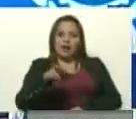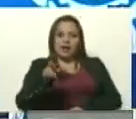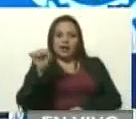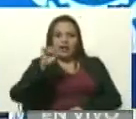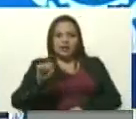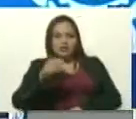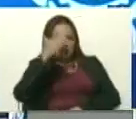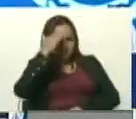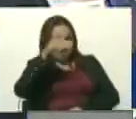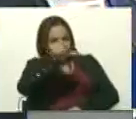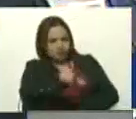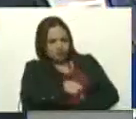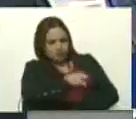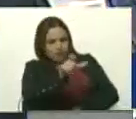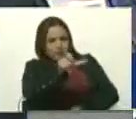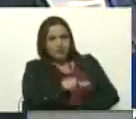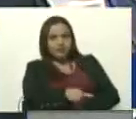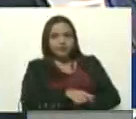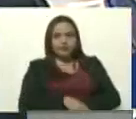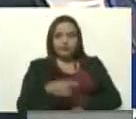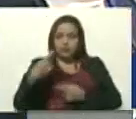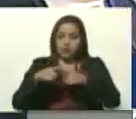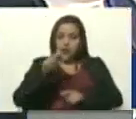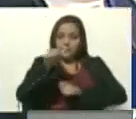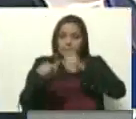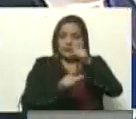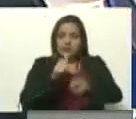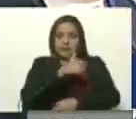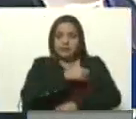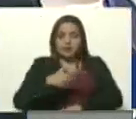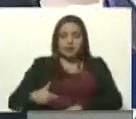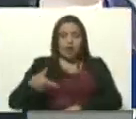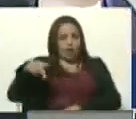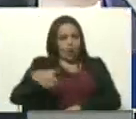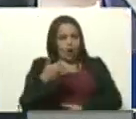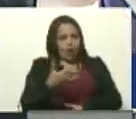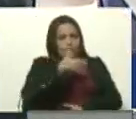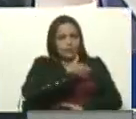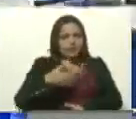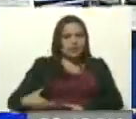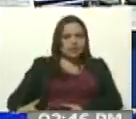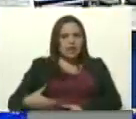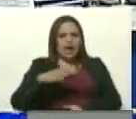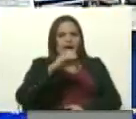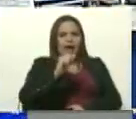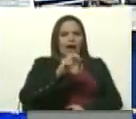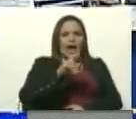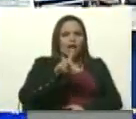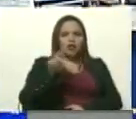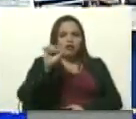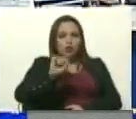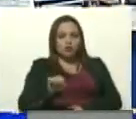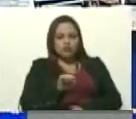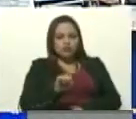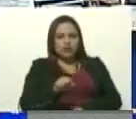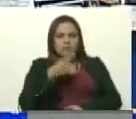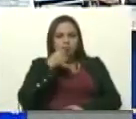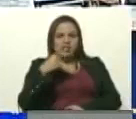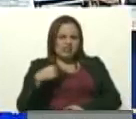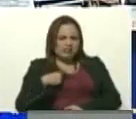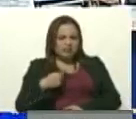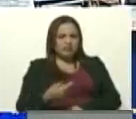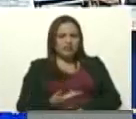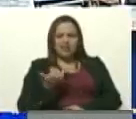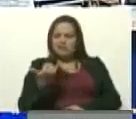Ricardo, y el vicepresidente para entonces y hoy presidente Carlos Fernández. Y me dijeron, pongamos